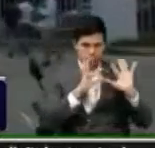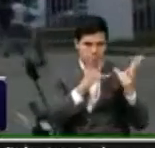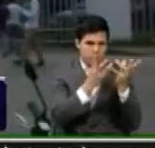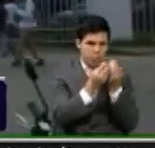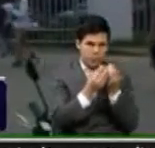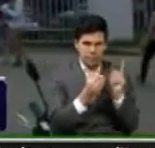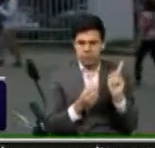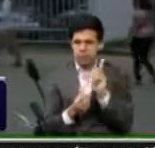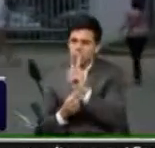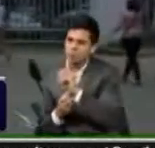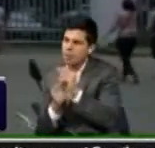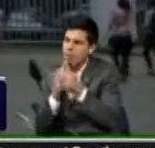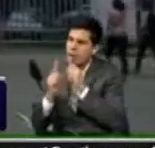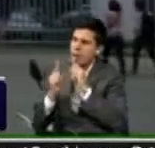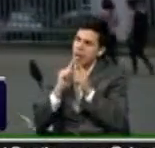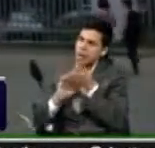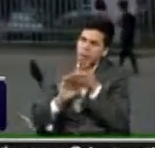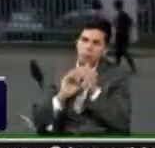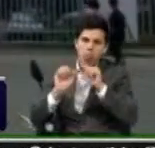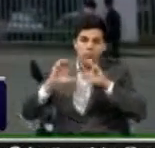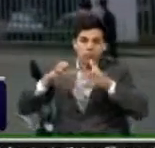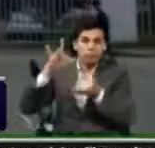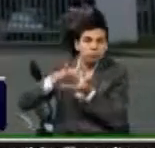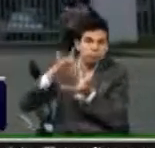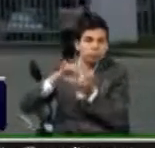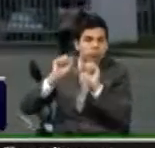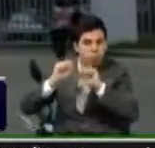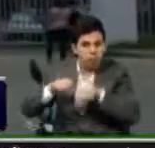pueblo o no levantamiento de la asamblea permanente